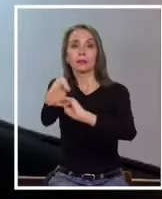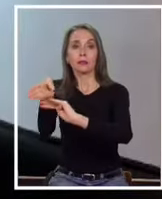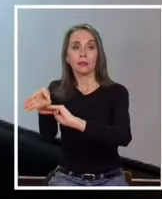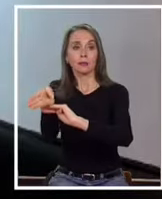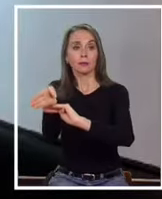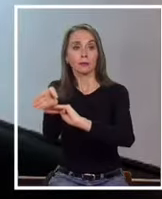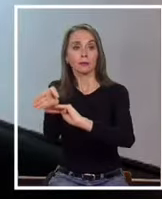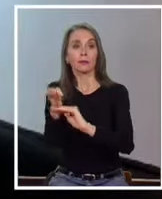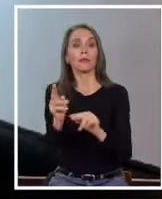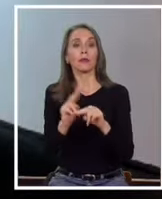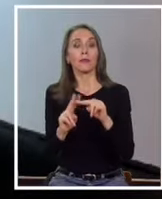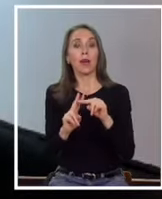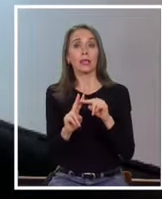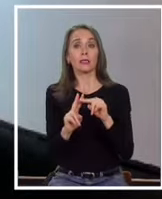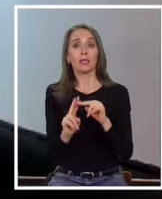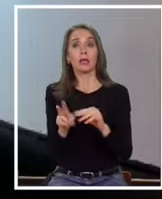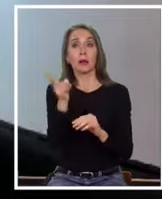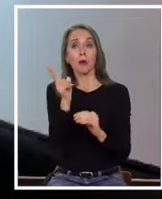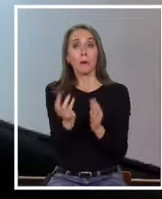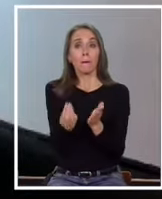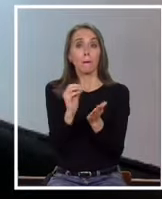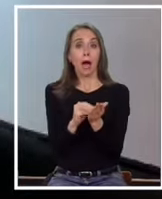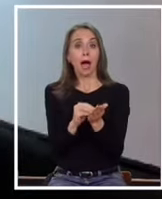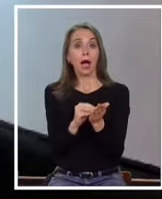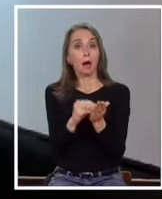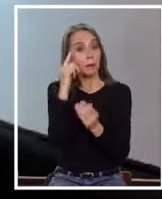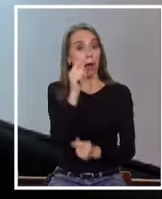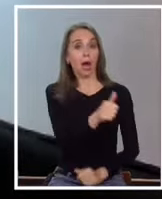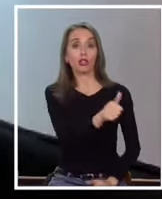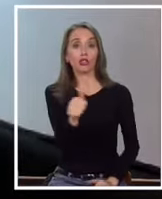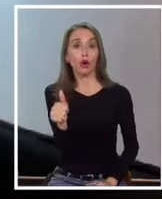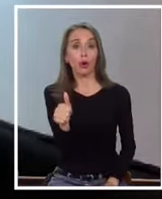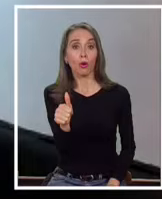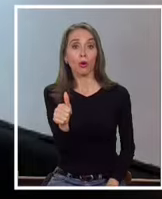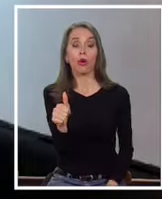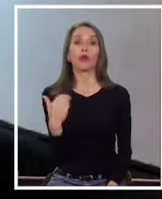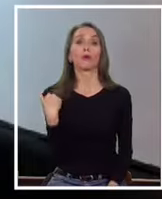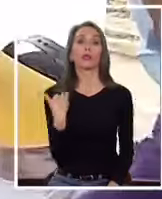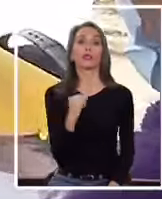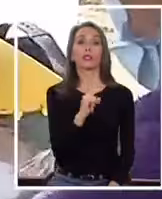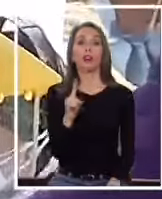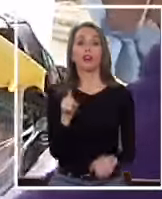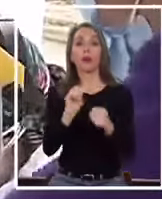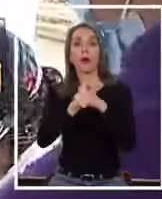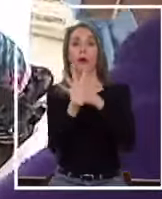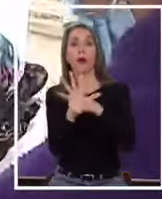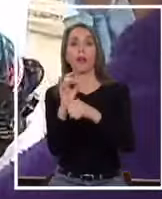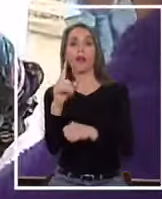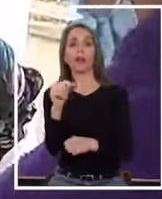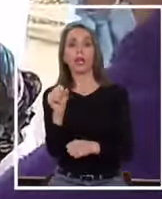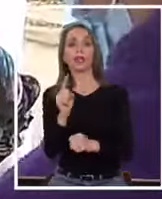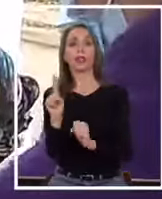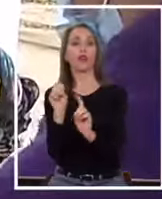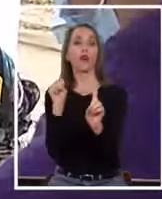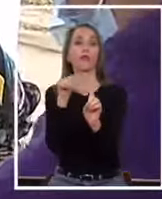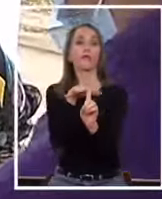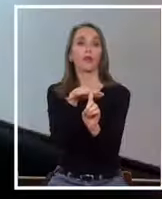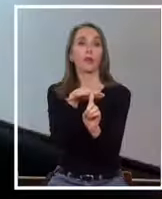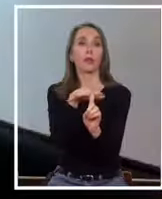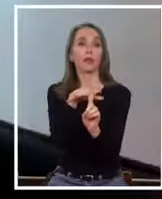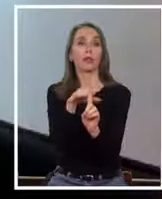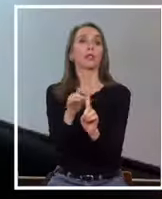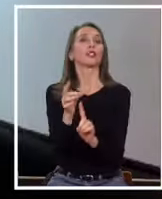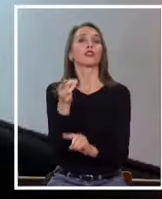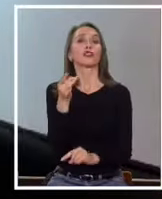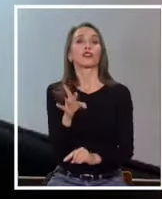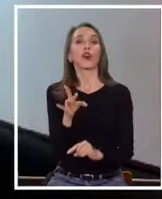a aplicar una restricción adicional, tiene que ser para todos, pues, independientemente de que sea o no de la variante. variante Delta, si no, no va a tener impacto, si no, no va a servir